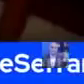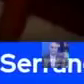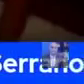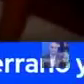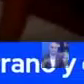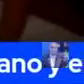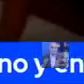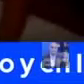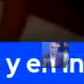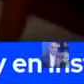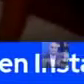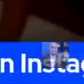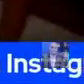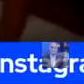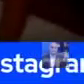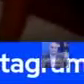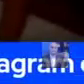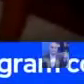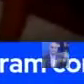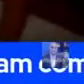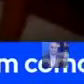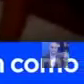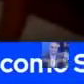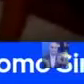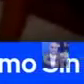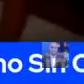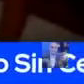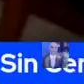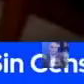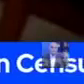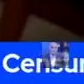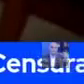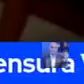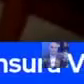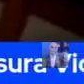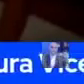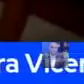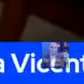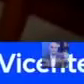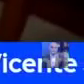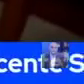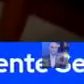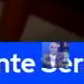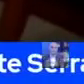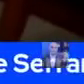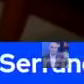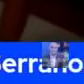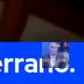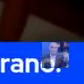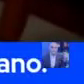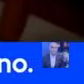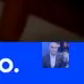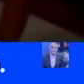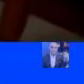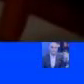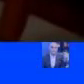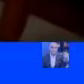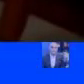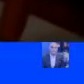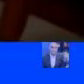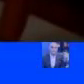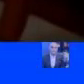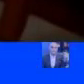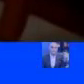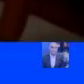continuar porque tengo mucho que presentarle a usted, pero no quiero hacer esperar más a nuestro amigo, el maestro